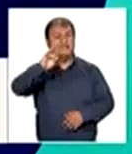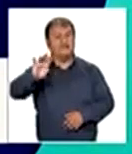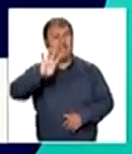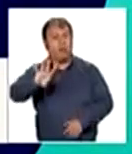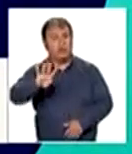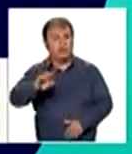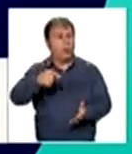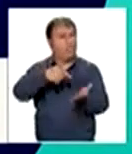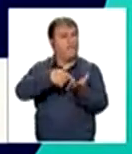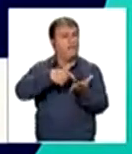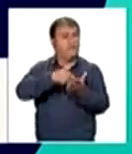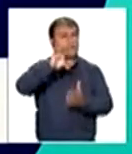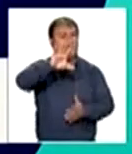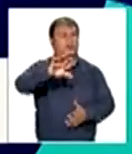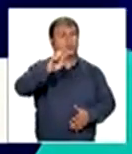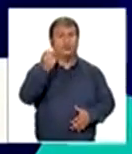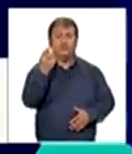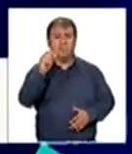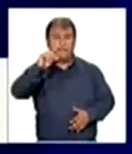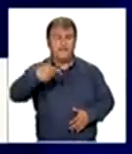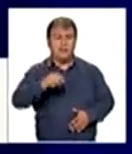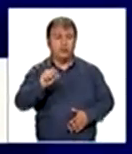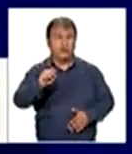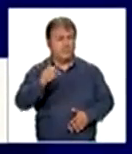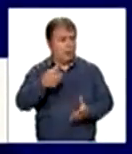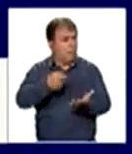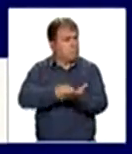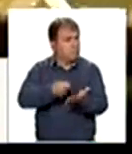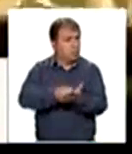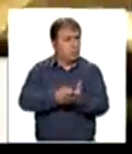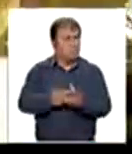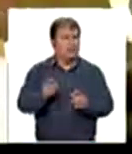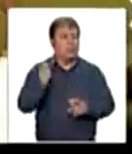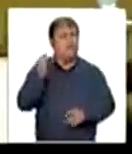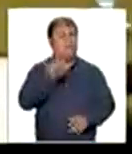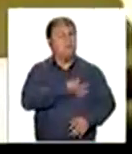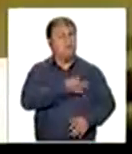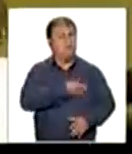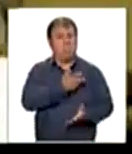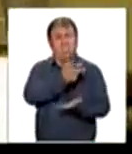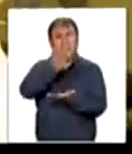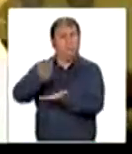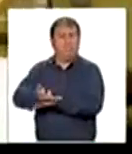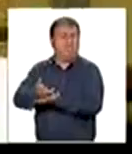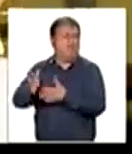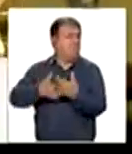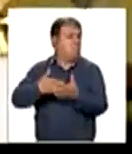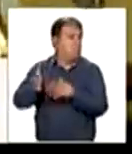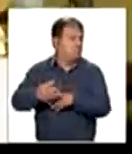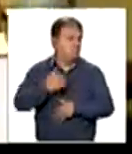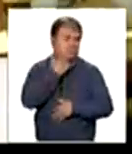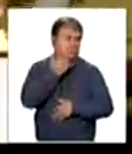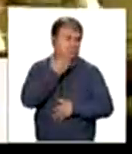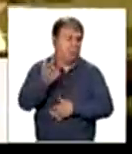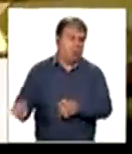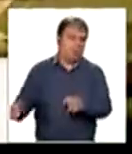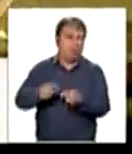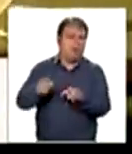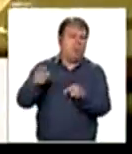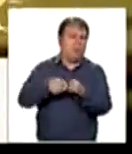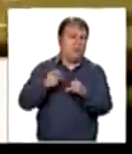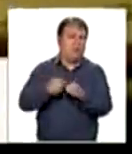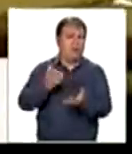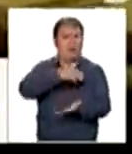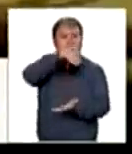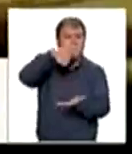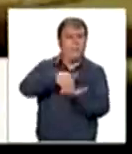B3K774 debe 512 mil soles en papeletas y su premio es estacionarse como le da la gana y subir pasajeros a mitad